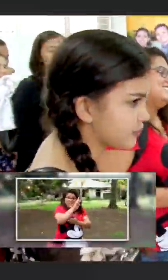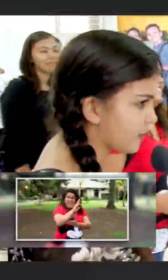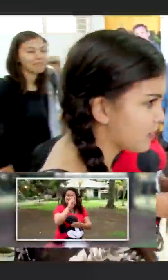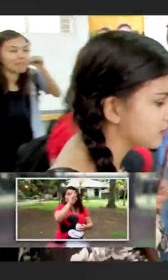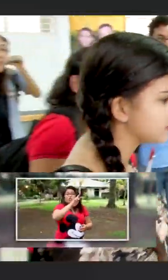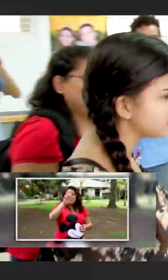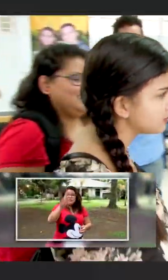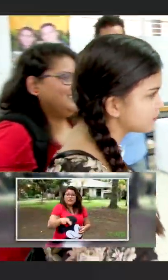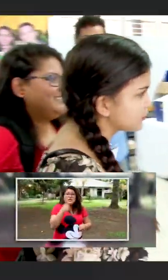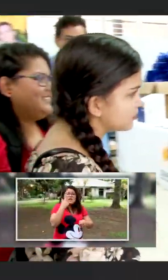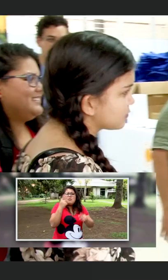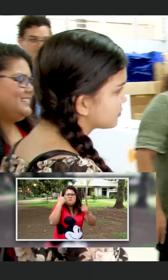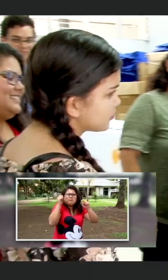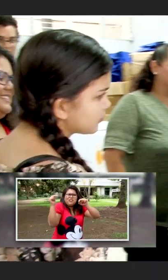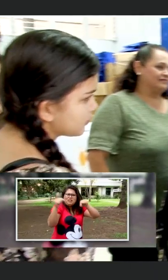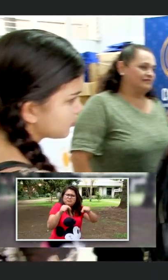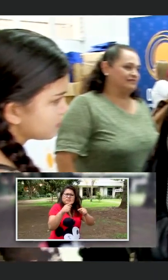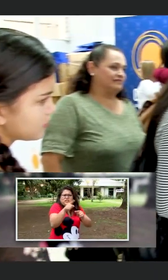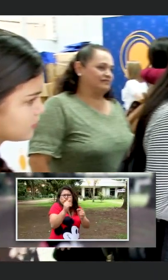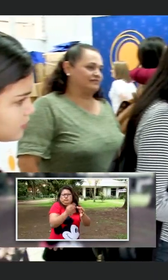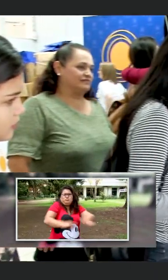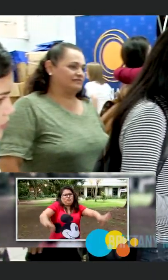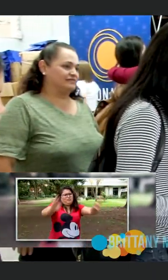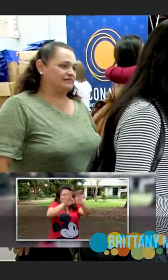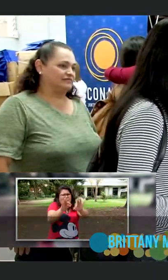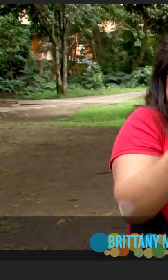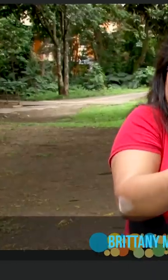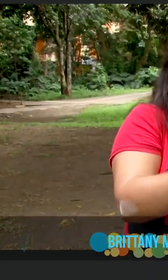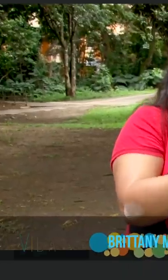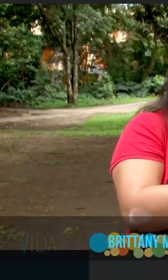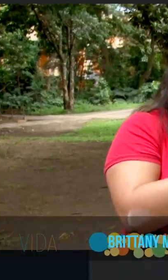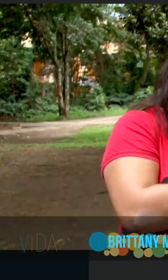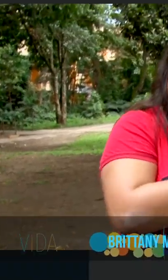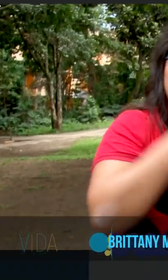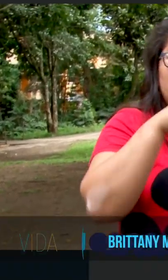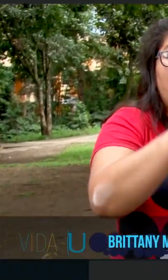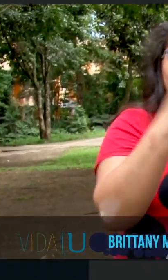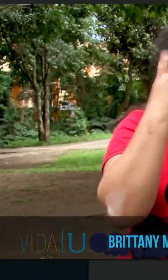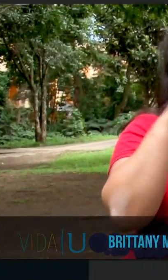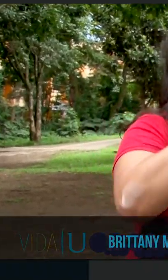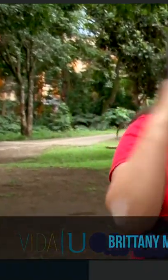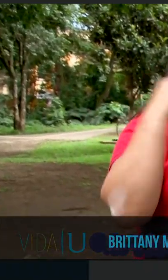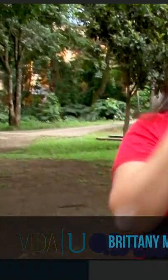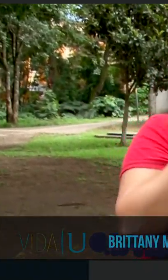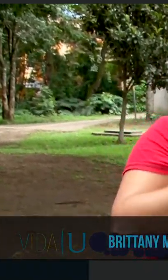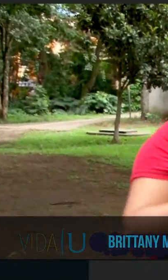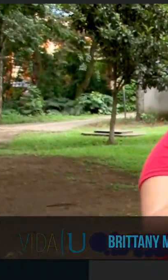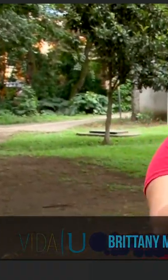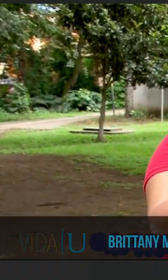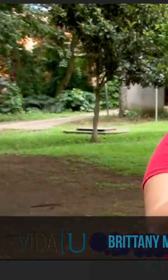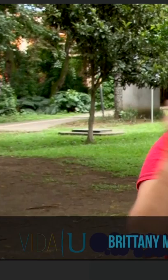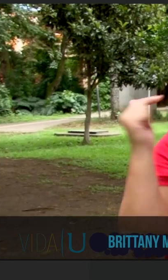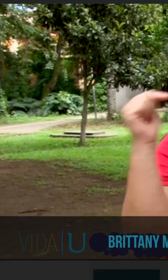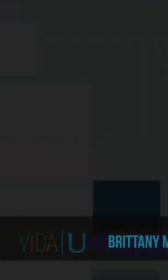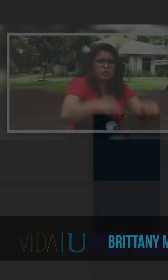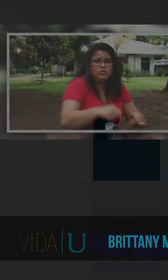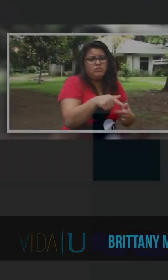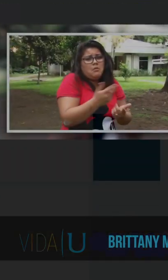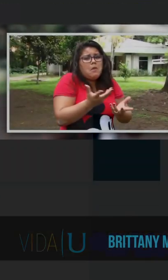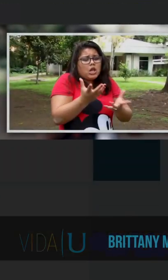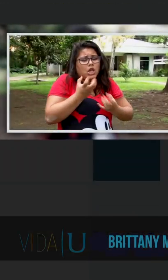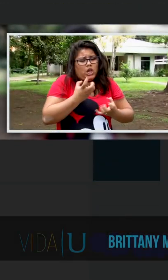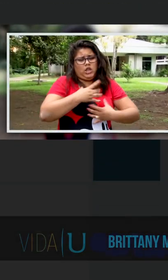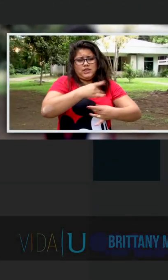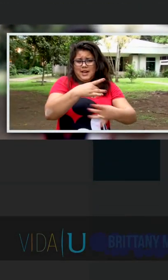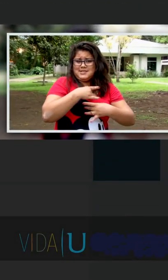La Universidad de Costa Rica es muy importante porque sirve para mejorar, para que las personas